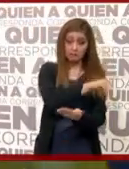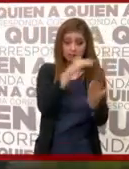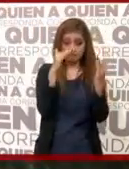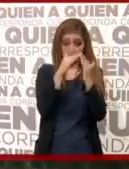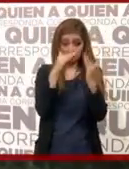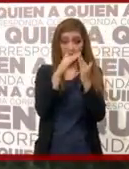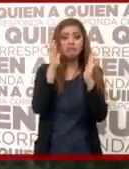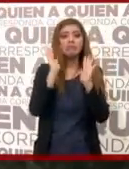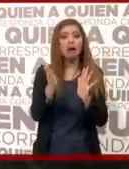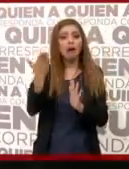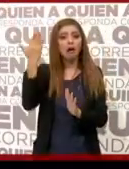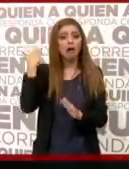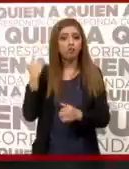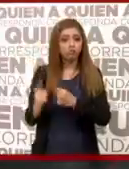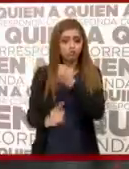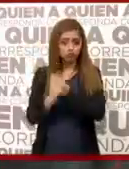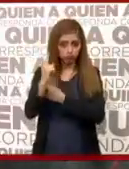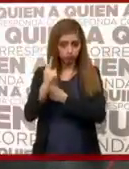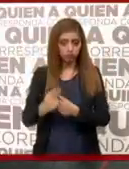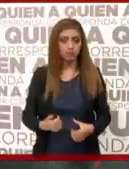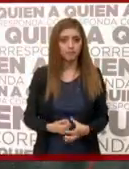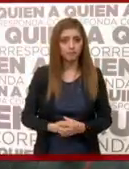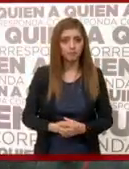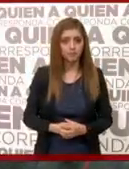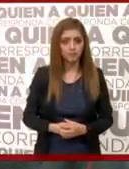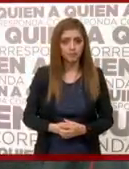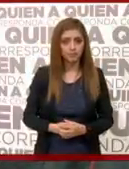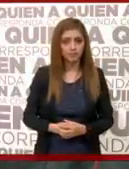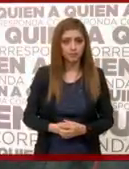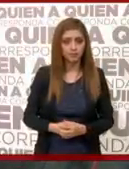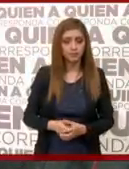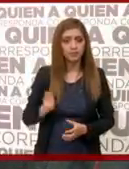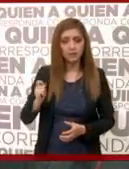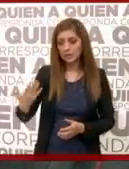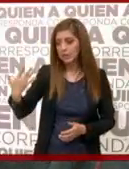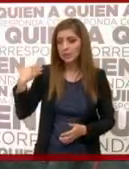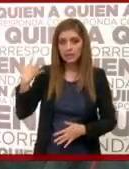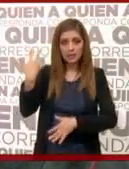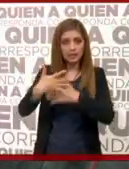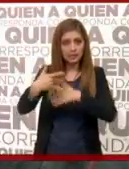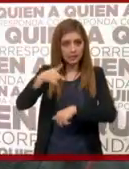ya enfrentó las consecuencias. Se acaba de derrumbar a la cuestión de 15 días